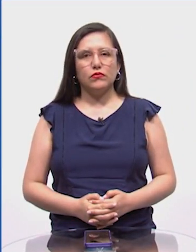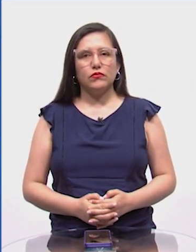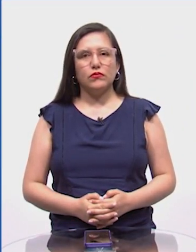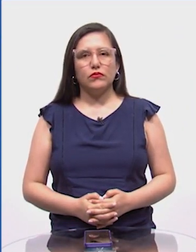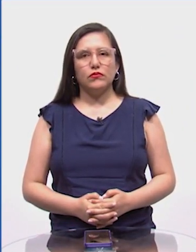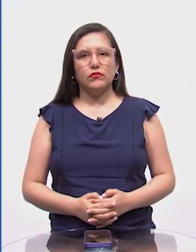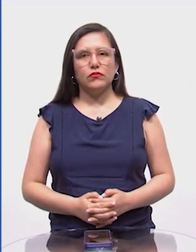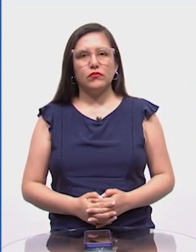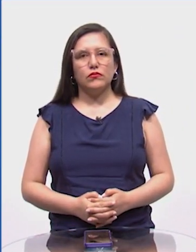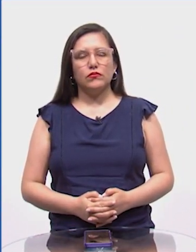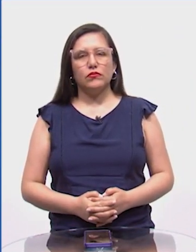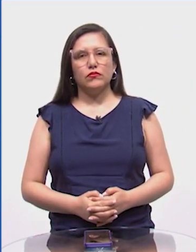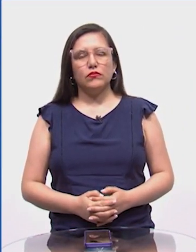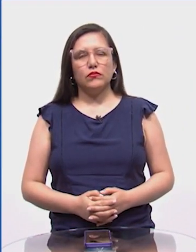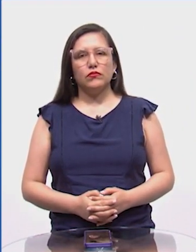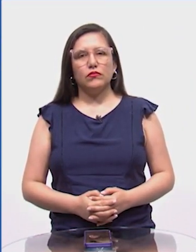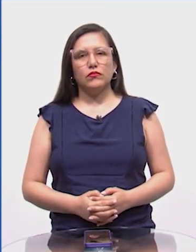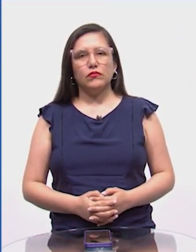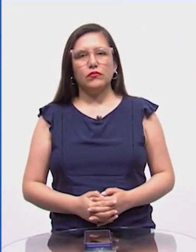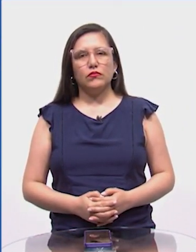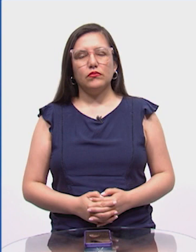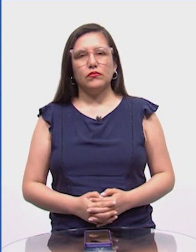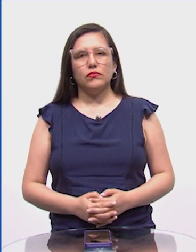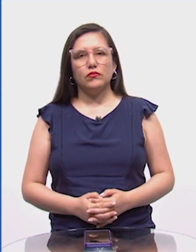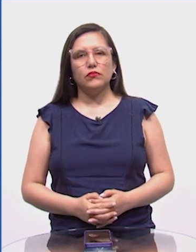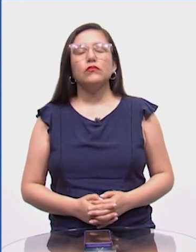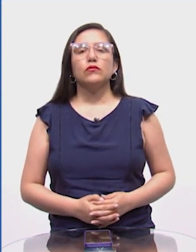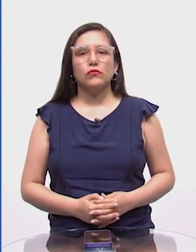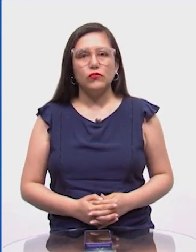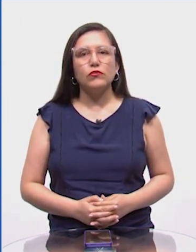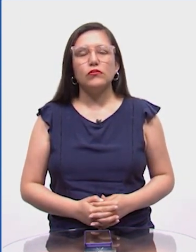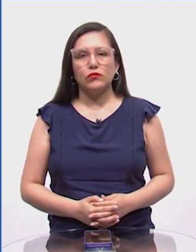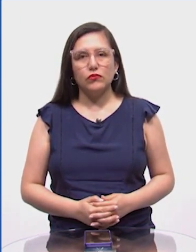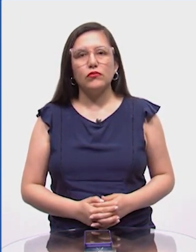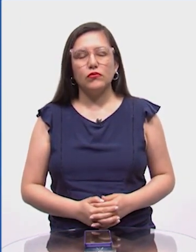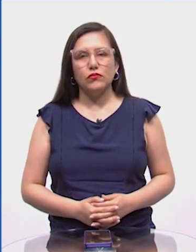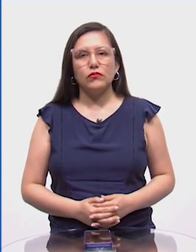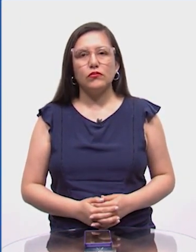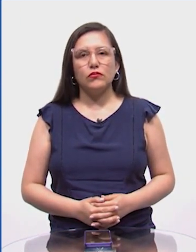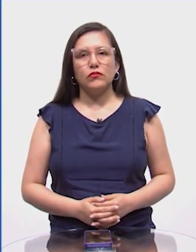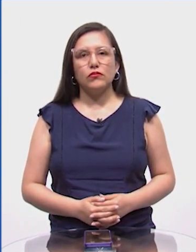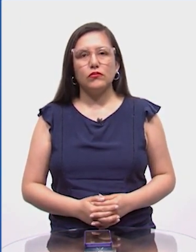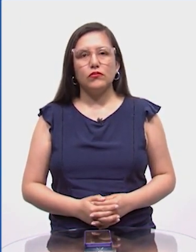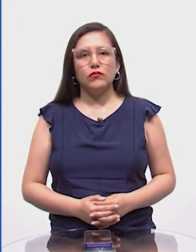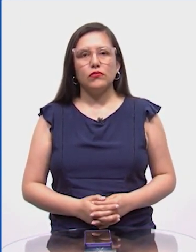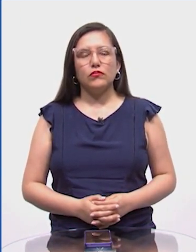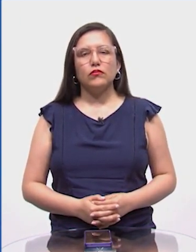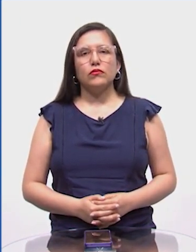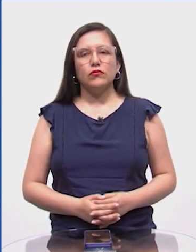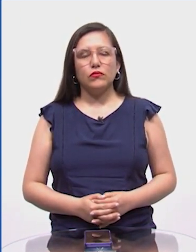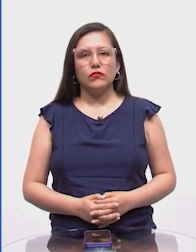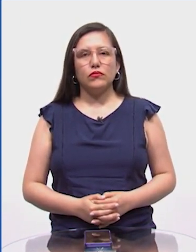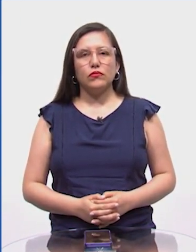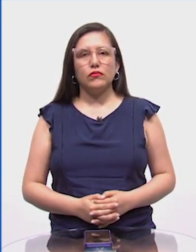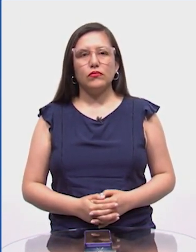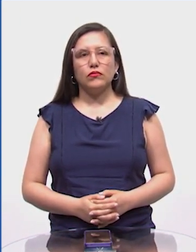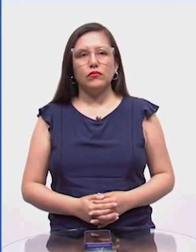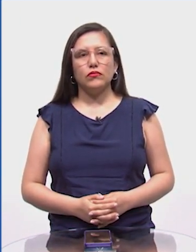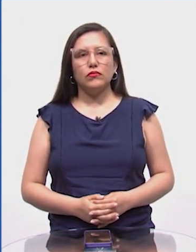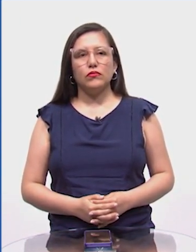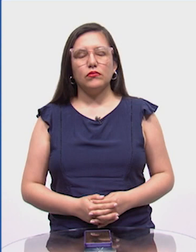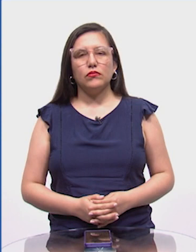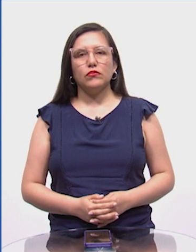4,7%. Entonces, cuando caen dos trimestres consecutivos, se dice que es una recesión técnica. No es